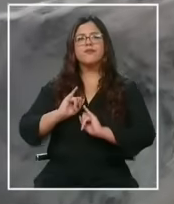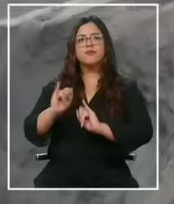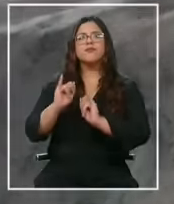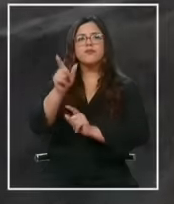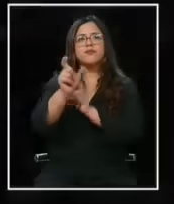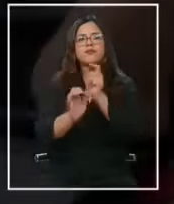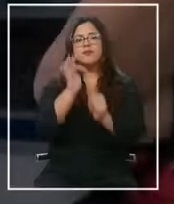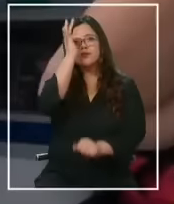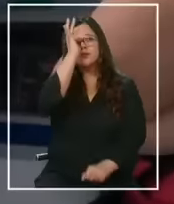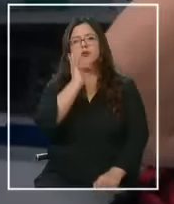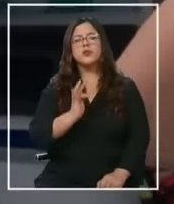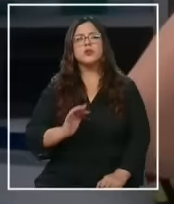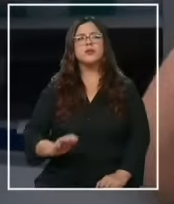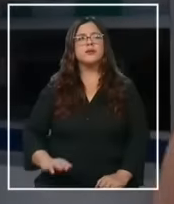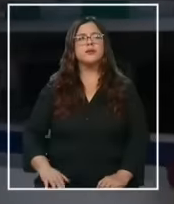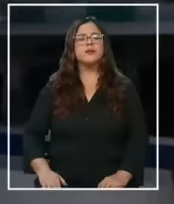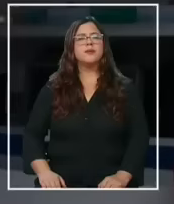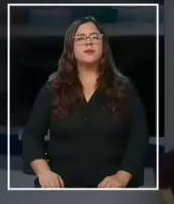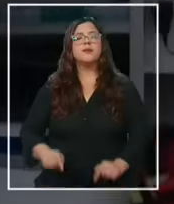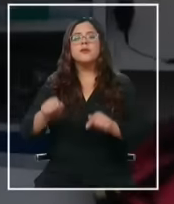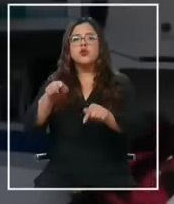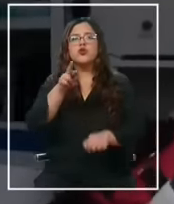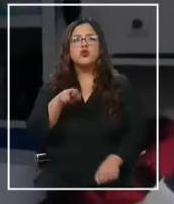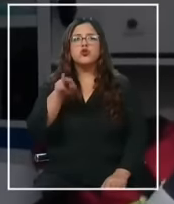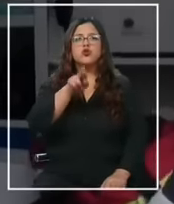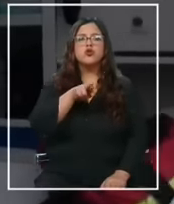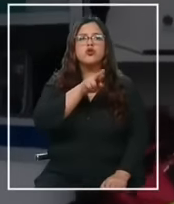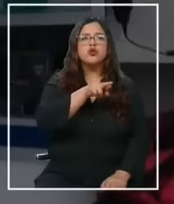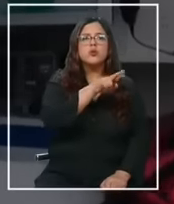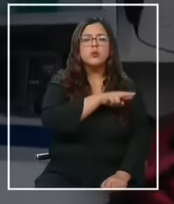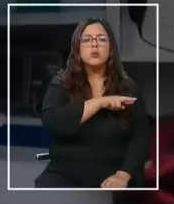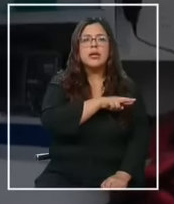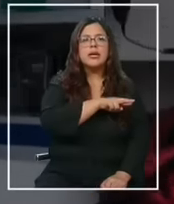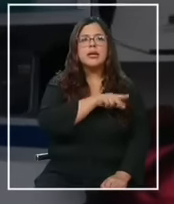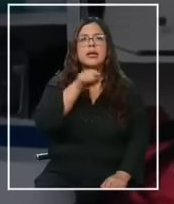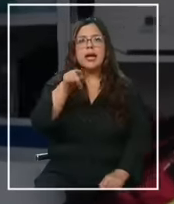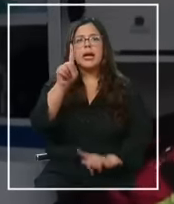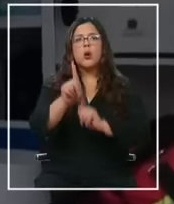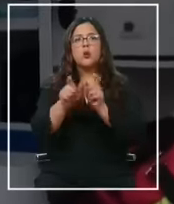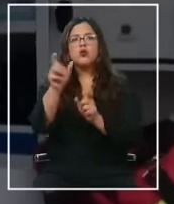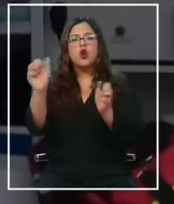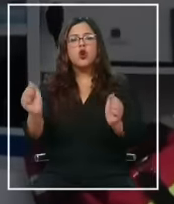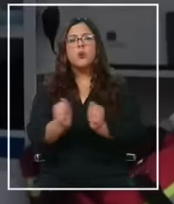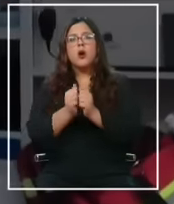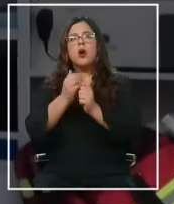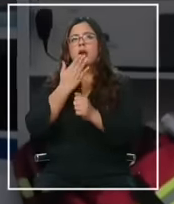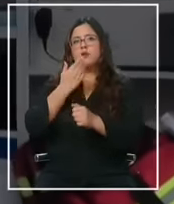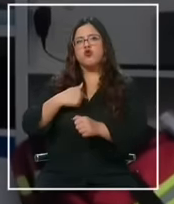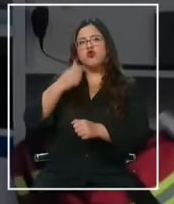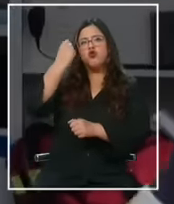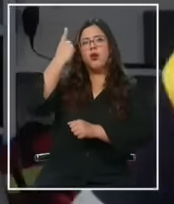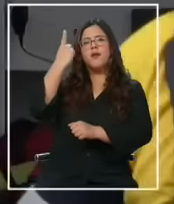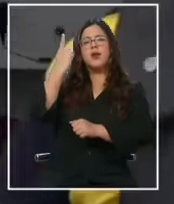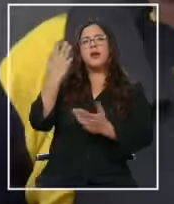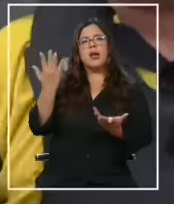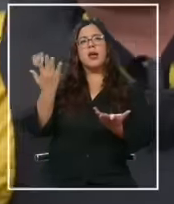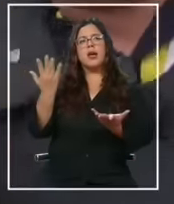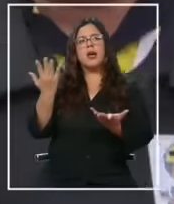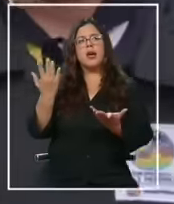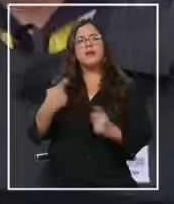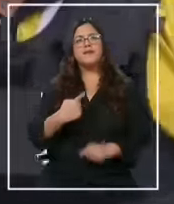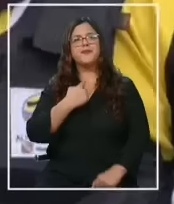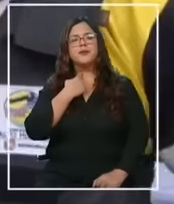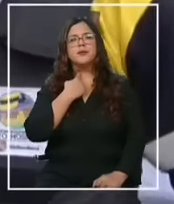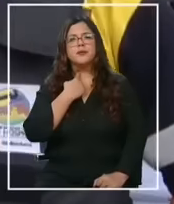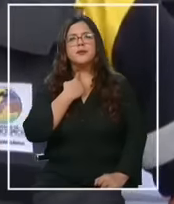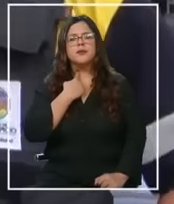propios funcionarios. Ha sido de forma reiterativa que hemos tenido compañeros, o yo igual he salido a algunos cometidos donde hemos sufrido